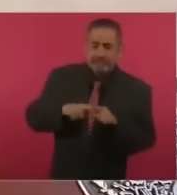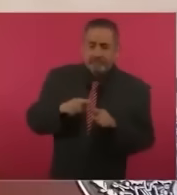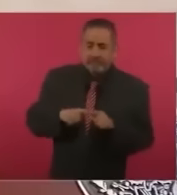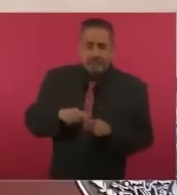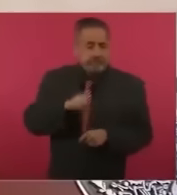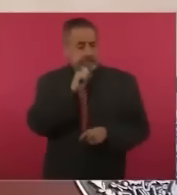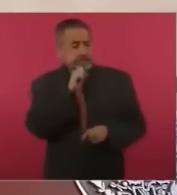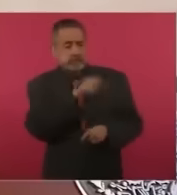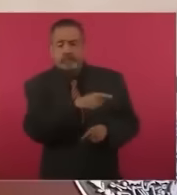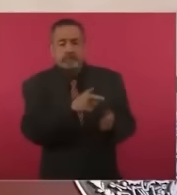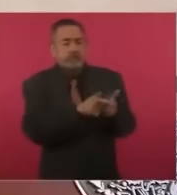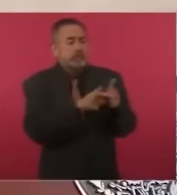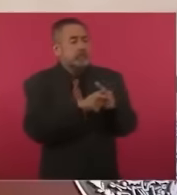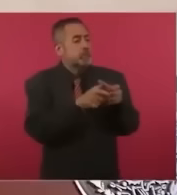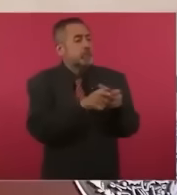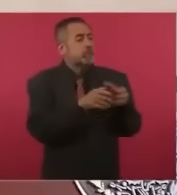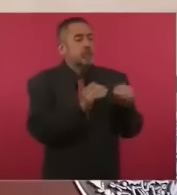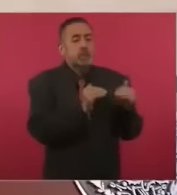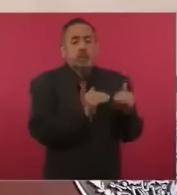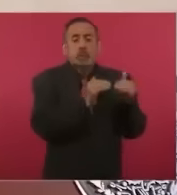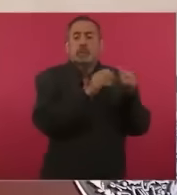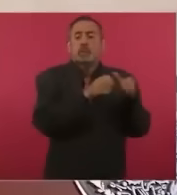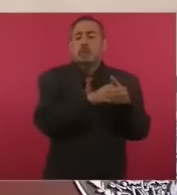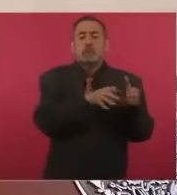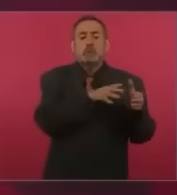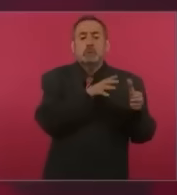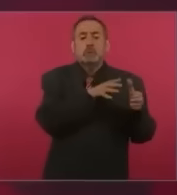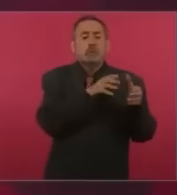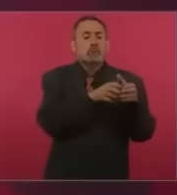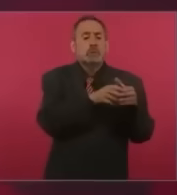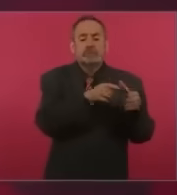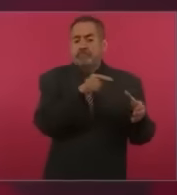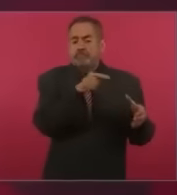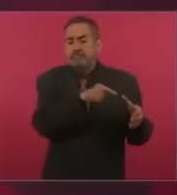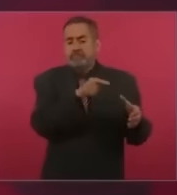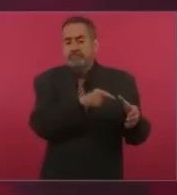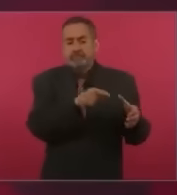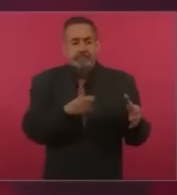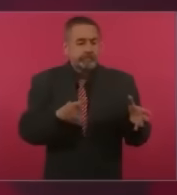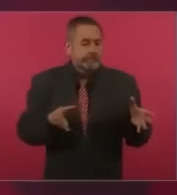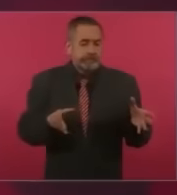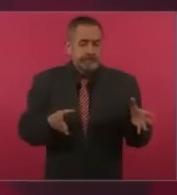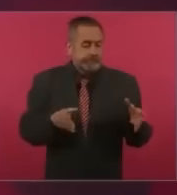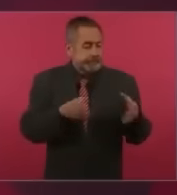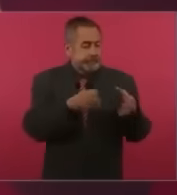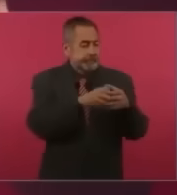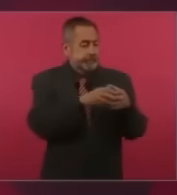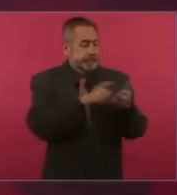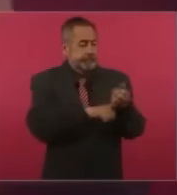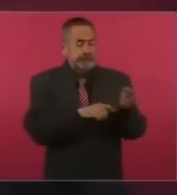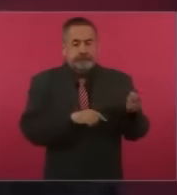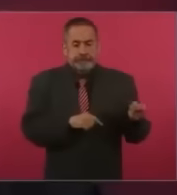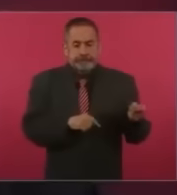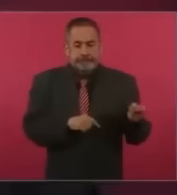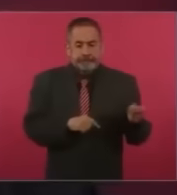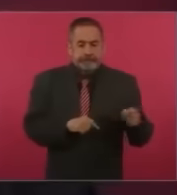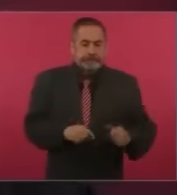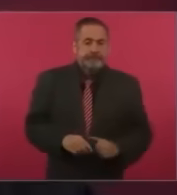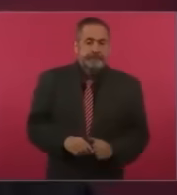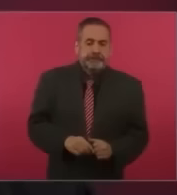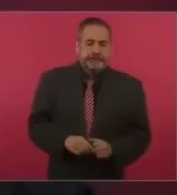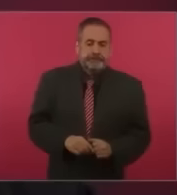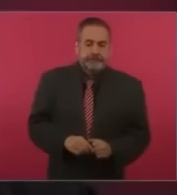protag se definían como pertenecientes a la izquierda en contraposición a un candidato que no procedía de ella se